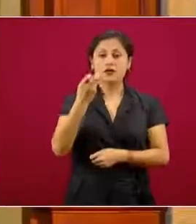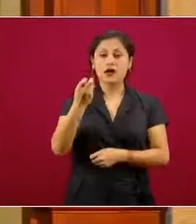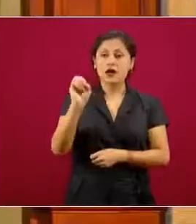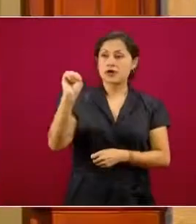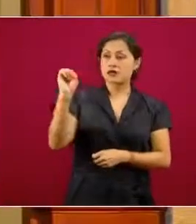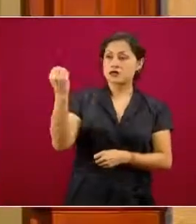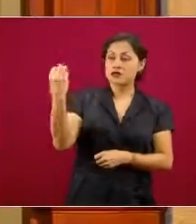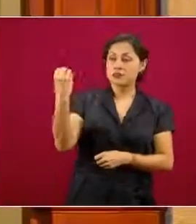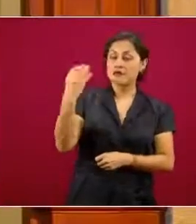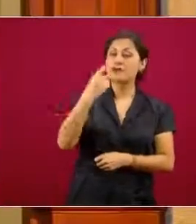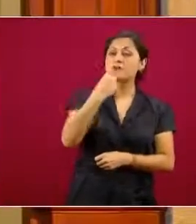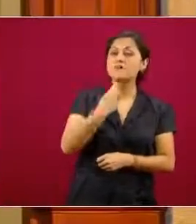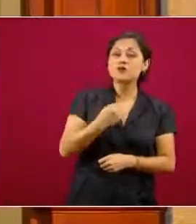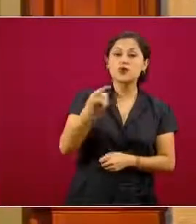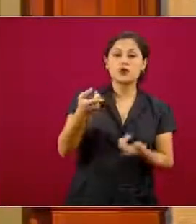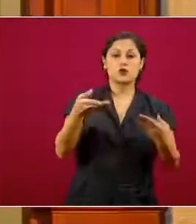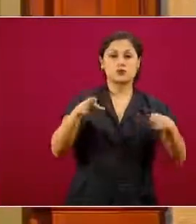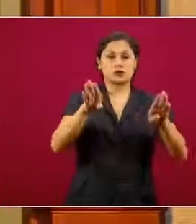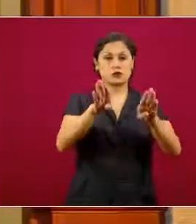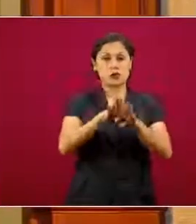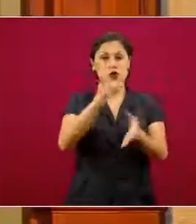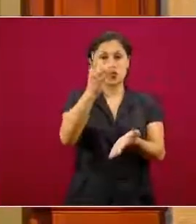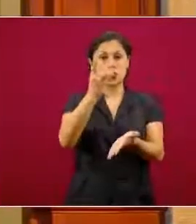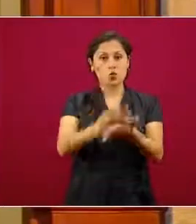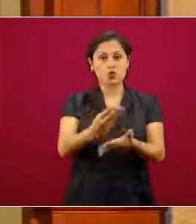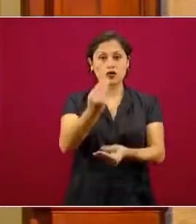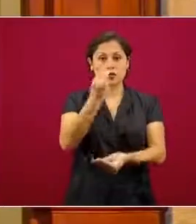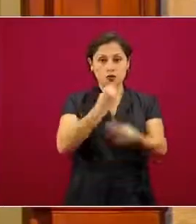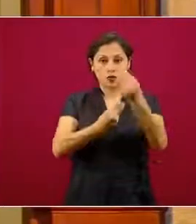cerrados, solamente otorgar sus servicios para llevar